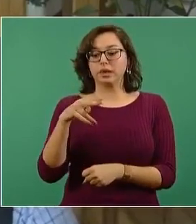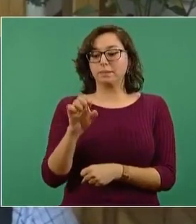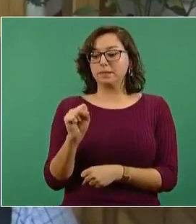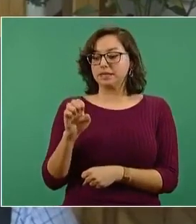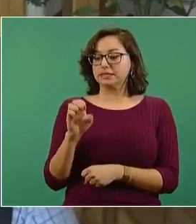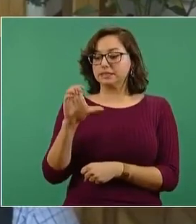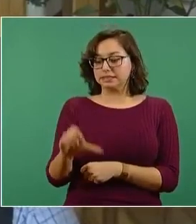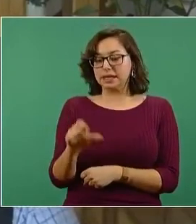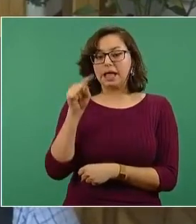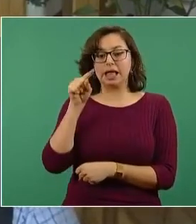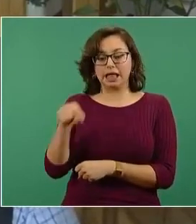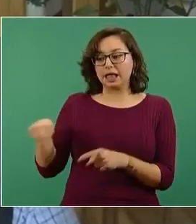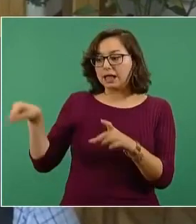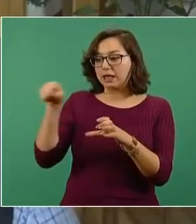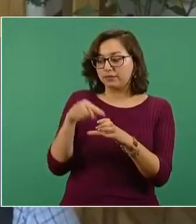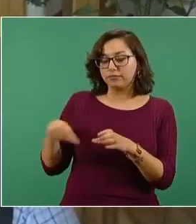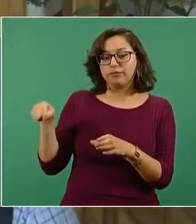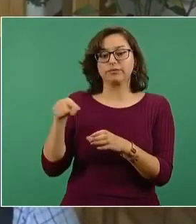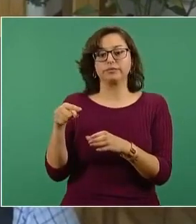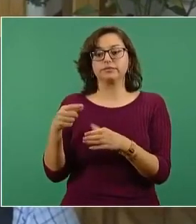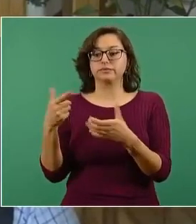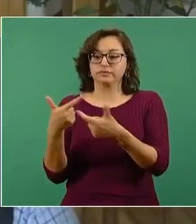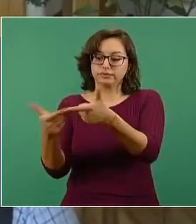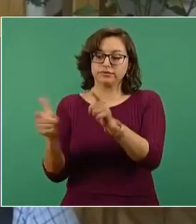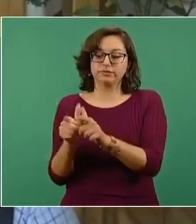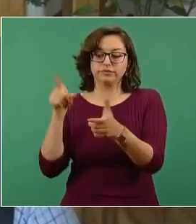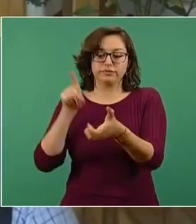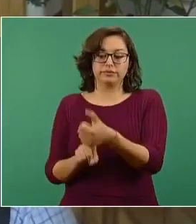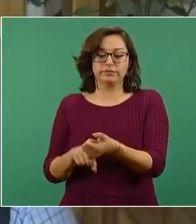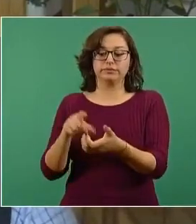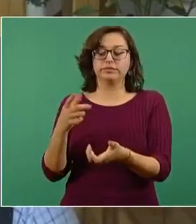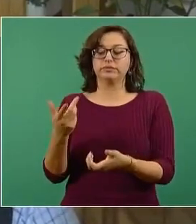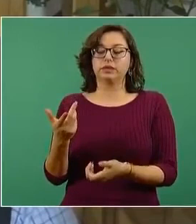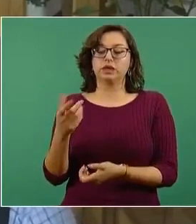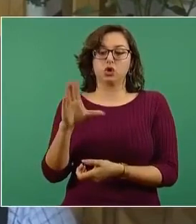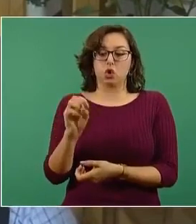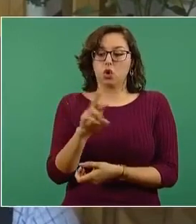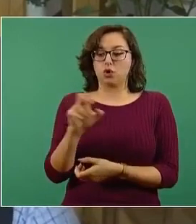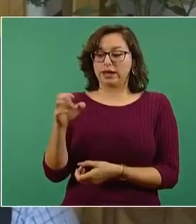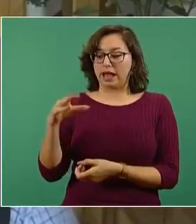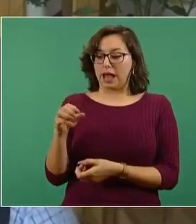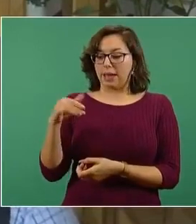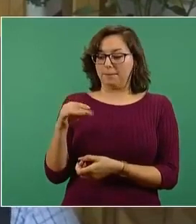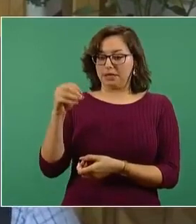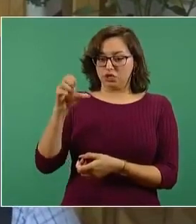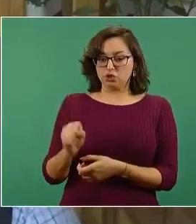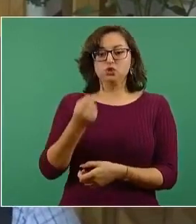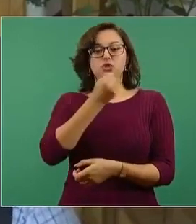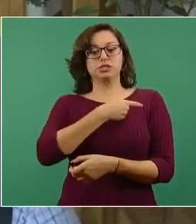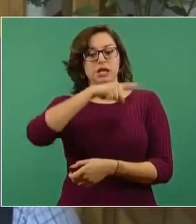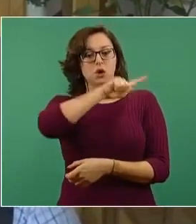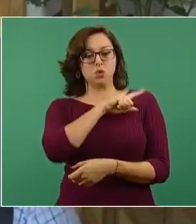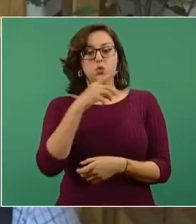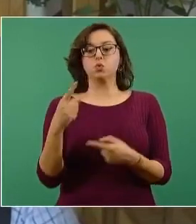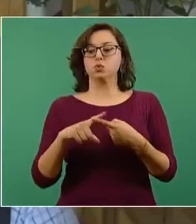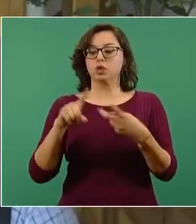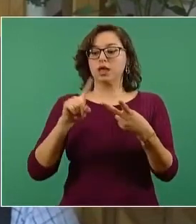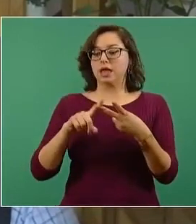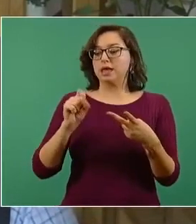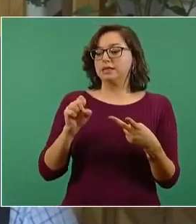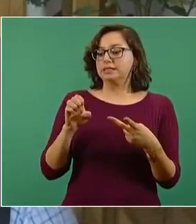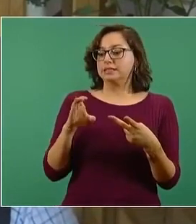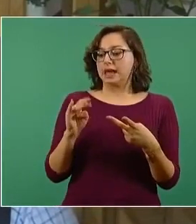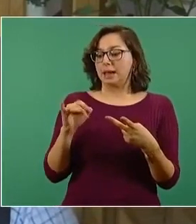integran los principales actores de las brigadas Correcaminos. Me refiero a salud, a bienestar, sin olvidar obviamente a los integrantes también de